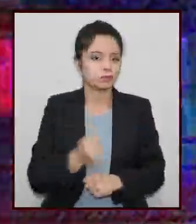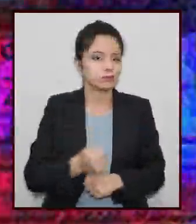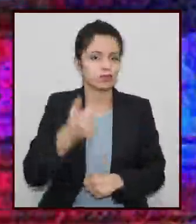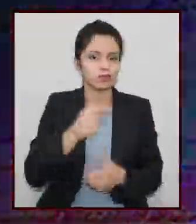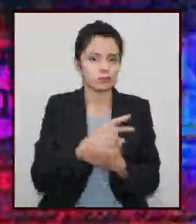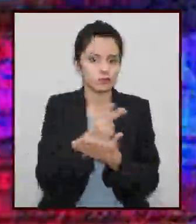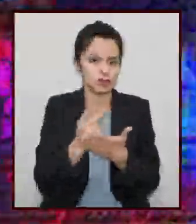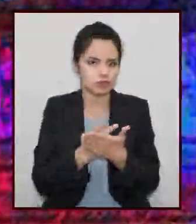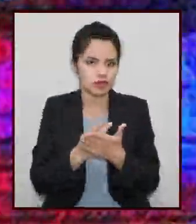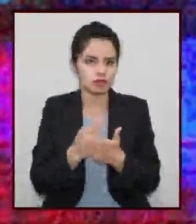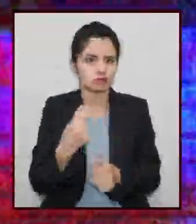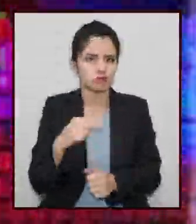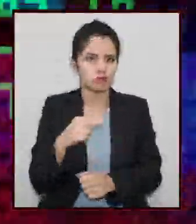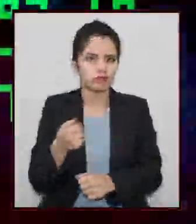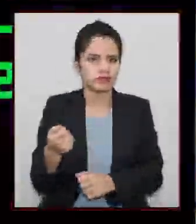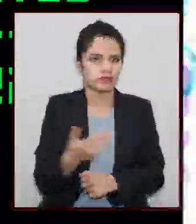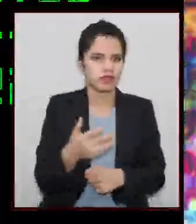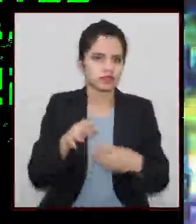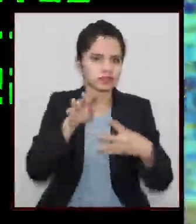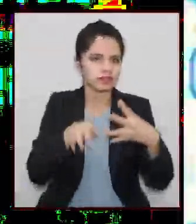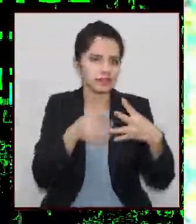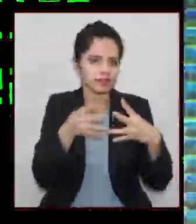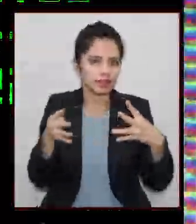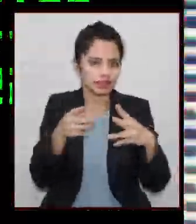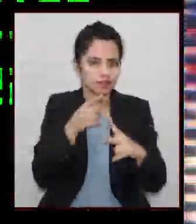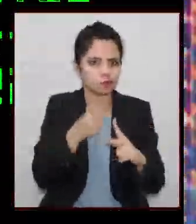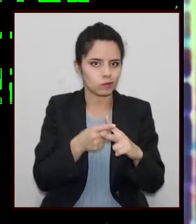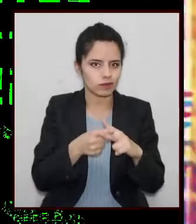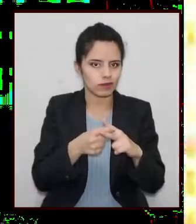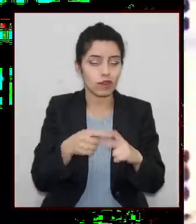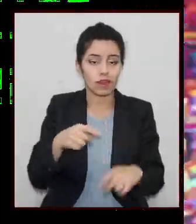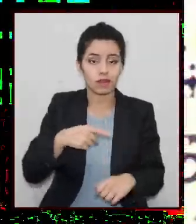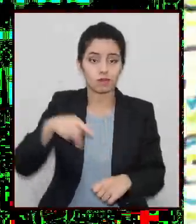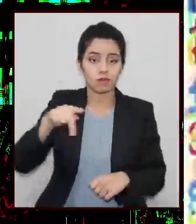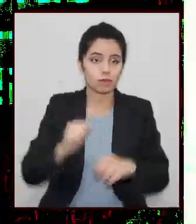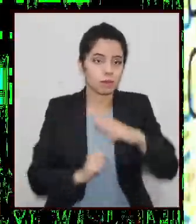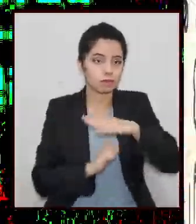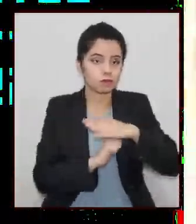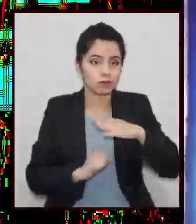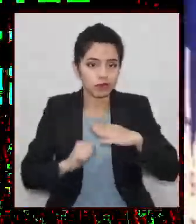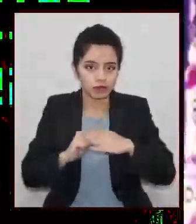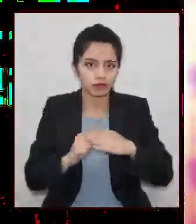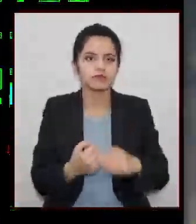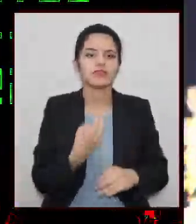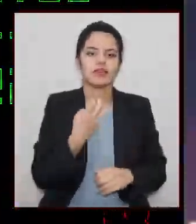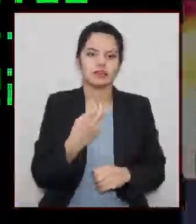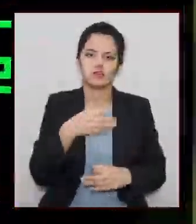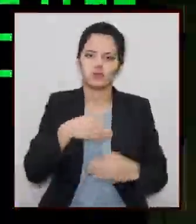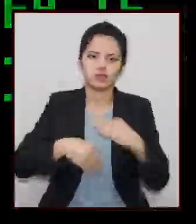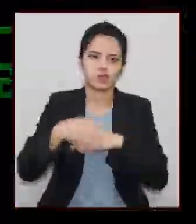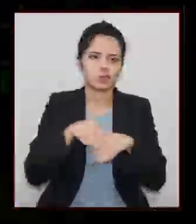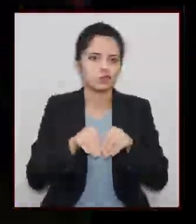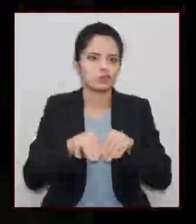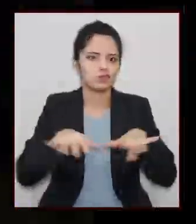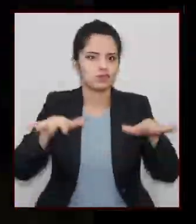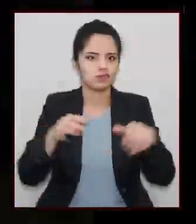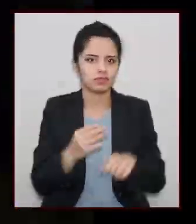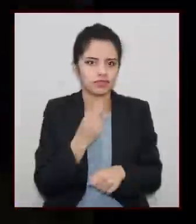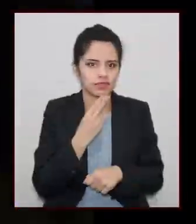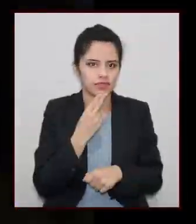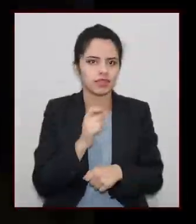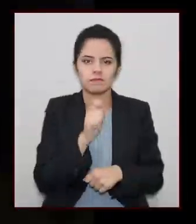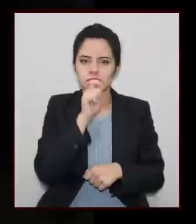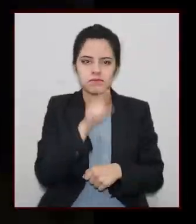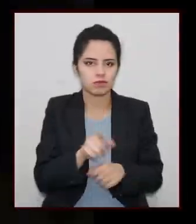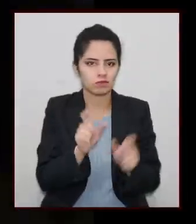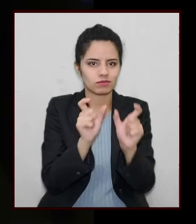se empezó a denominar como hoja de cálculo electrónico. Su interfaz, de hecho, sentó las bases de todo lo que vino después, pues tenía los mismos conceptos de celdas